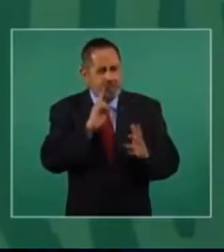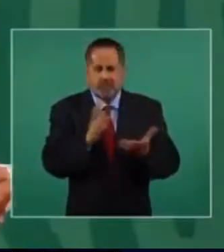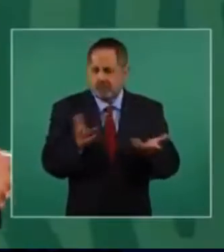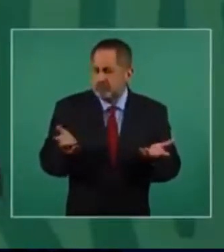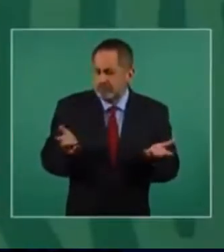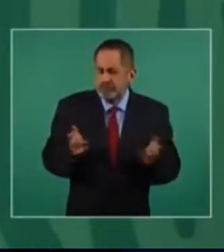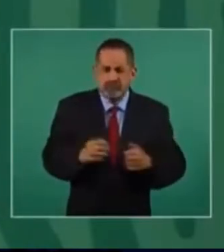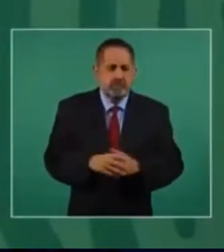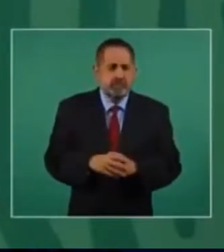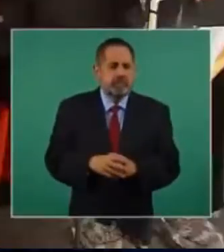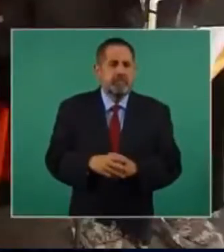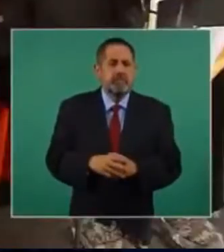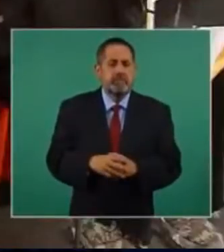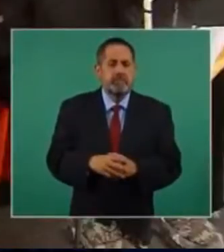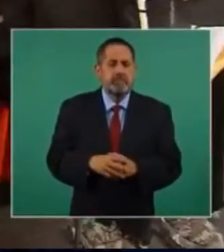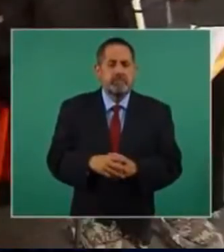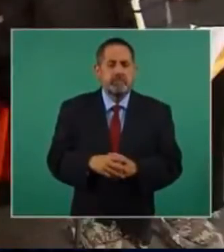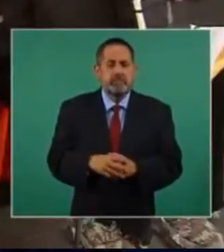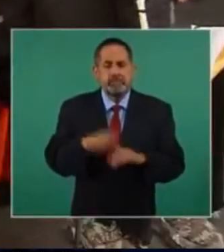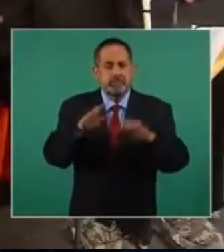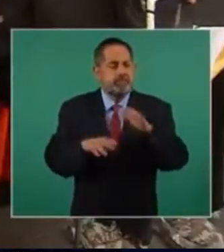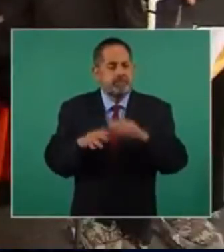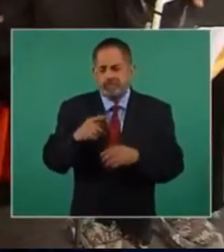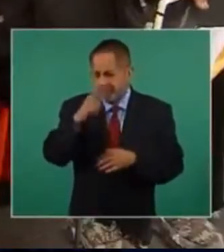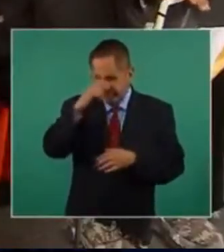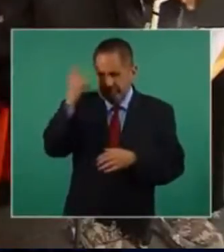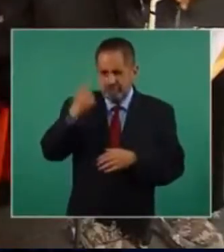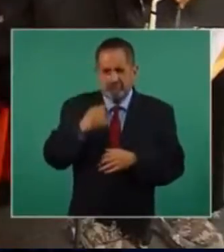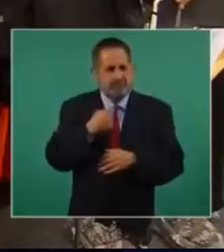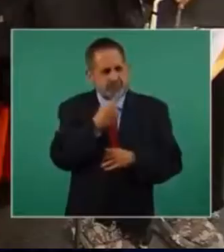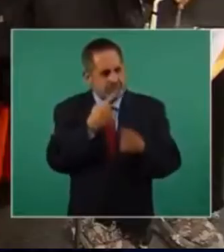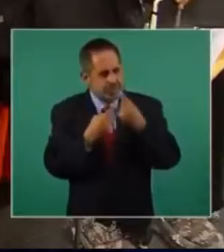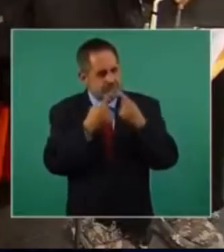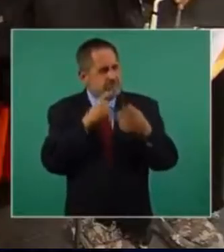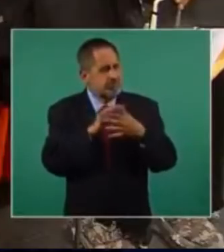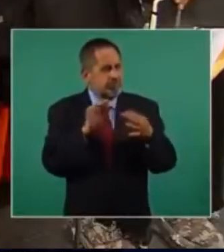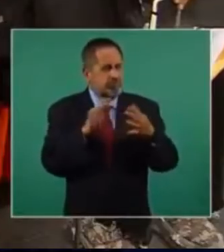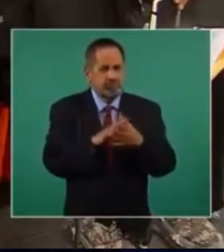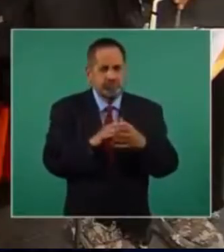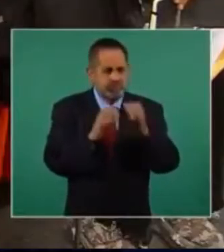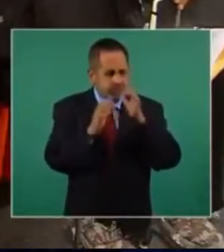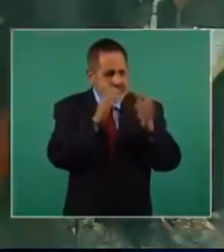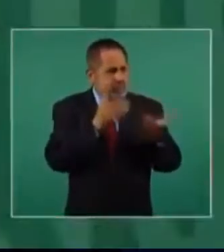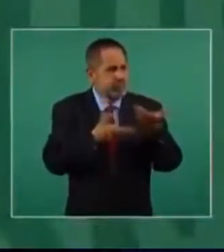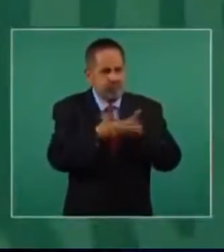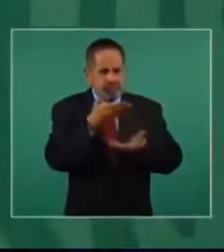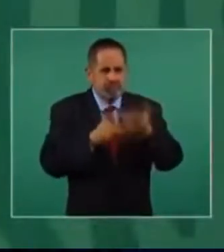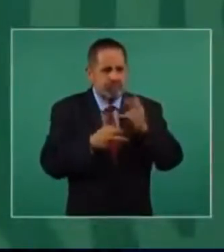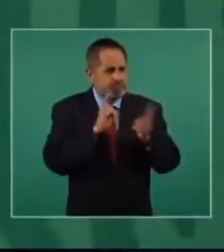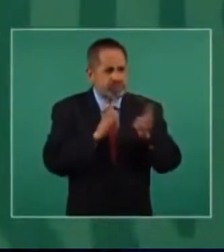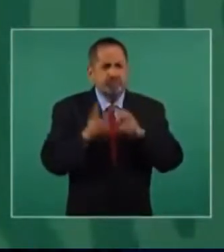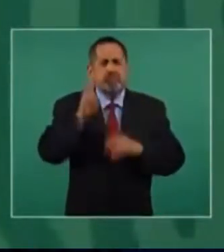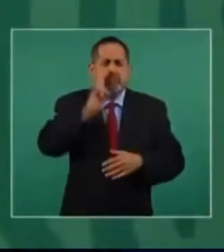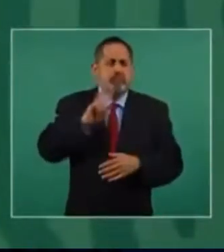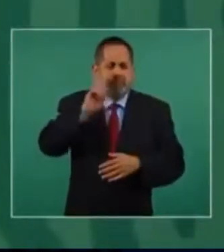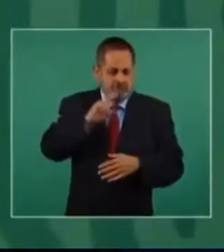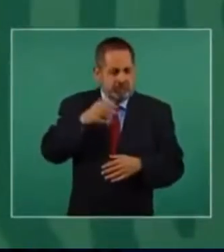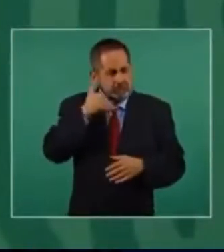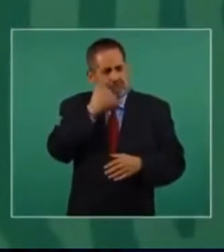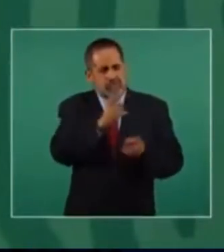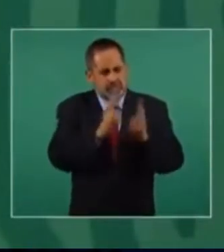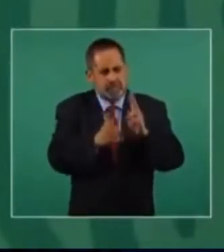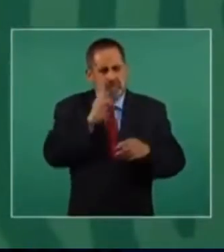veces se resuelven las cosas con diálogo con comunicación lo vamos a hacer